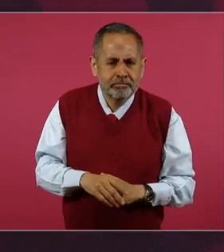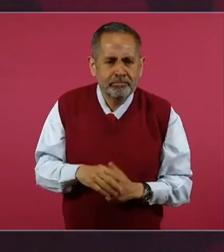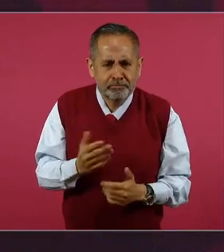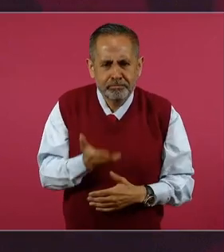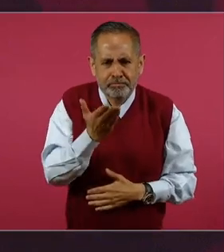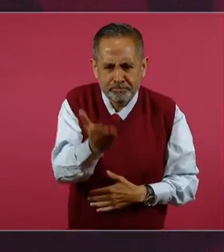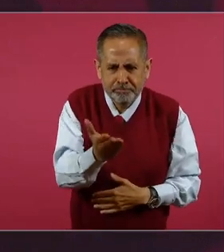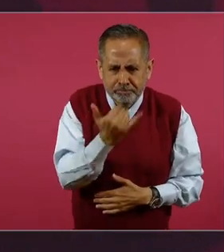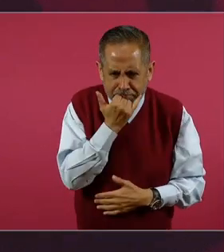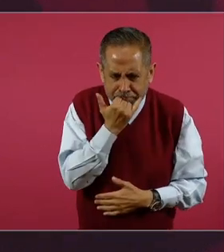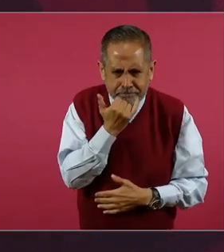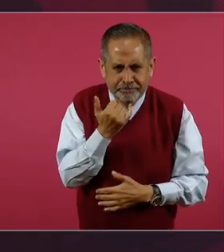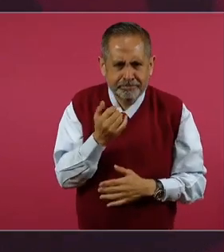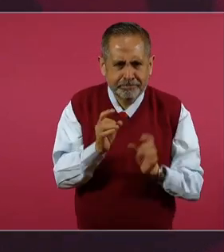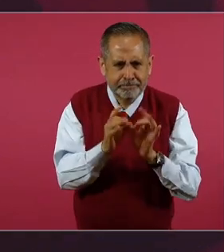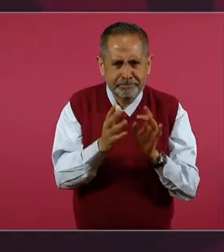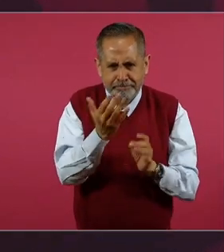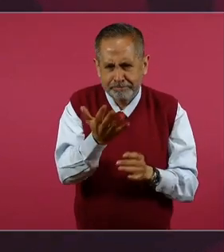yo disculpas